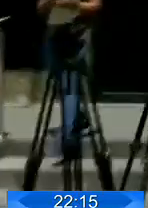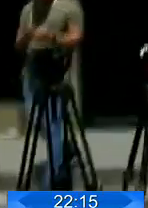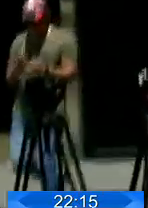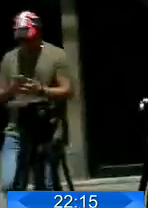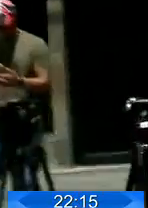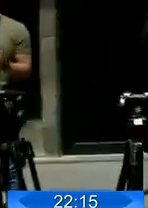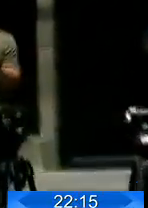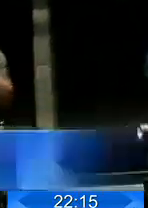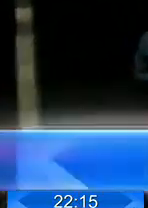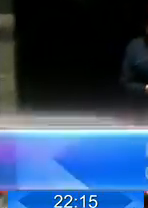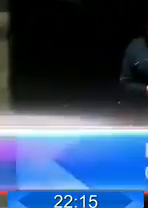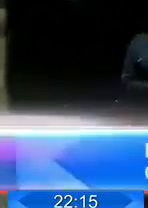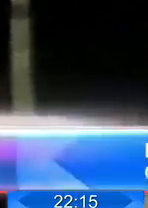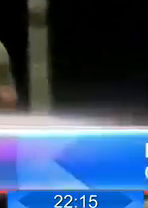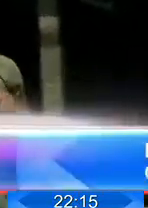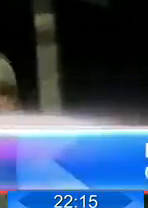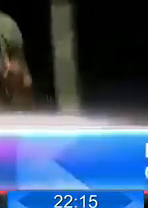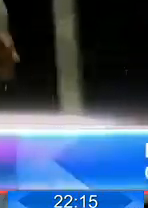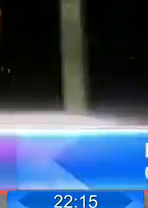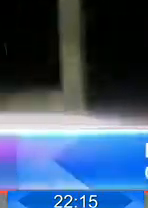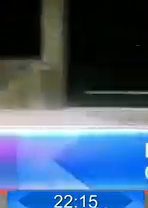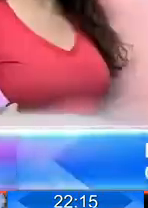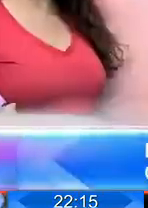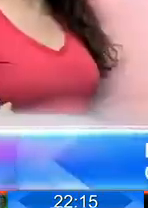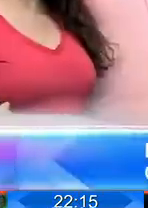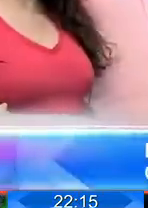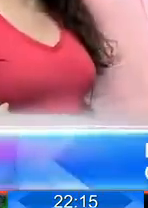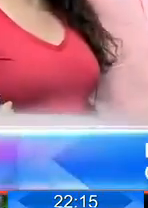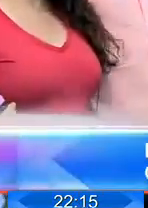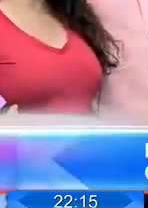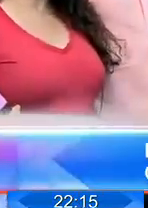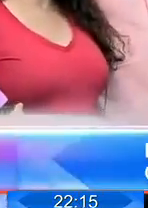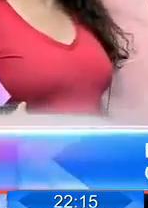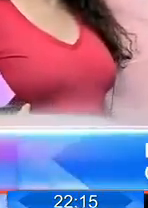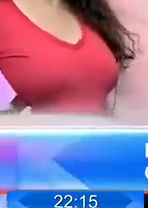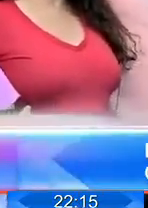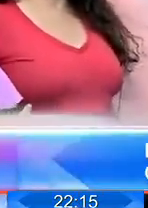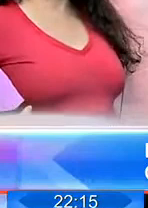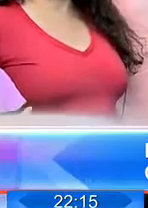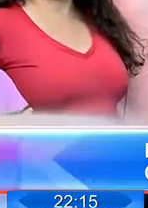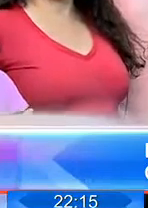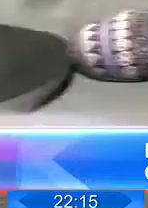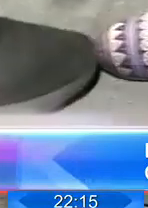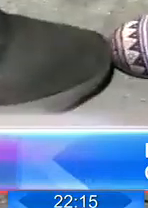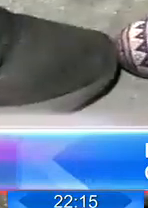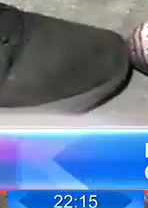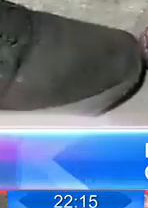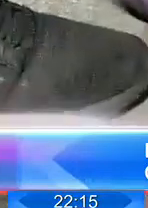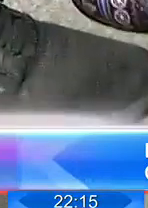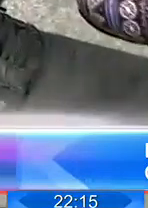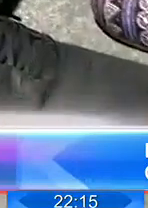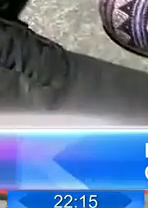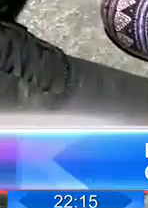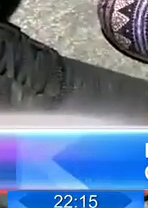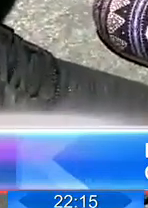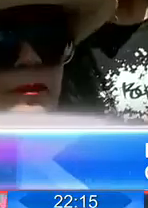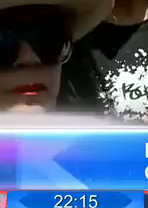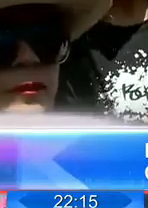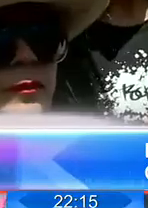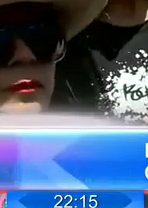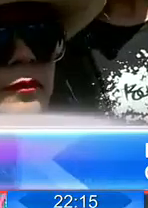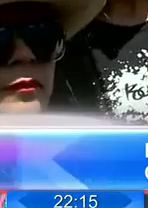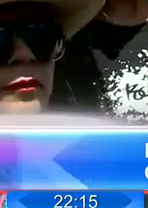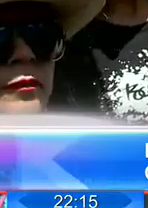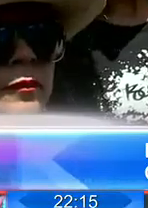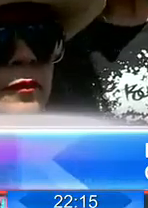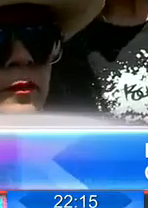No para todos fue del agrado que Paola Pavón, prefecta de Pichincha, quede en libertad, a cambio de medidas sustitutivas como utilizar el grillete electrónico